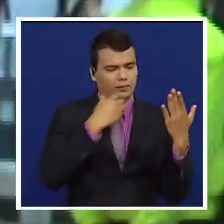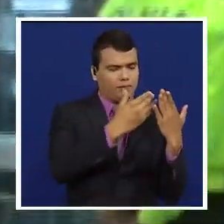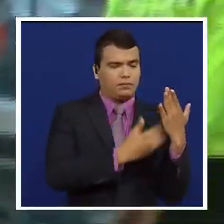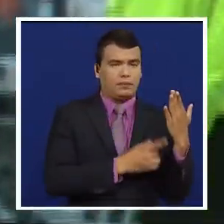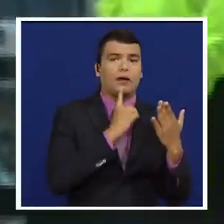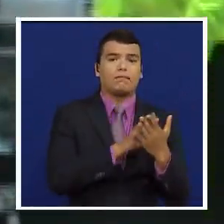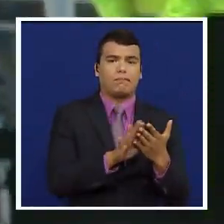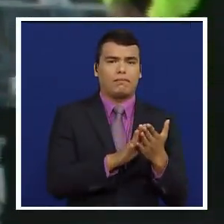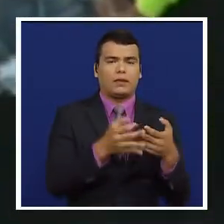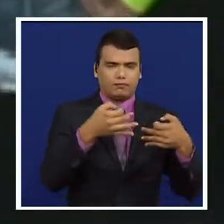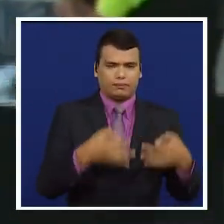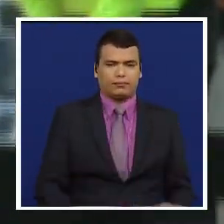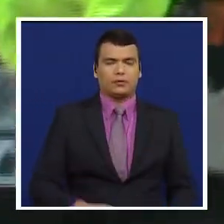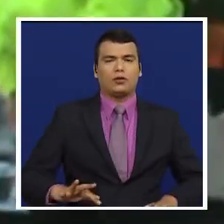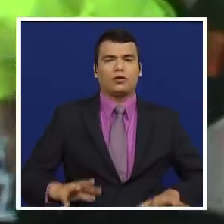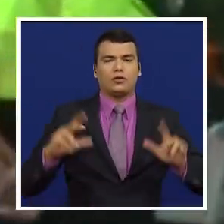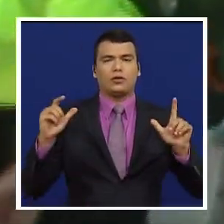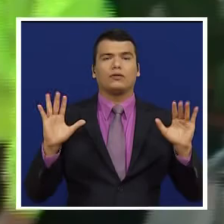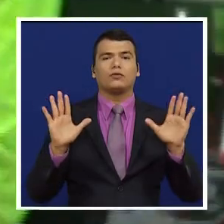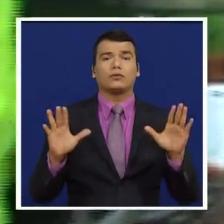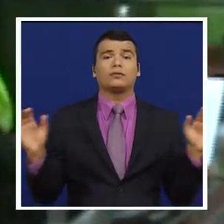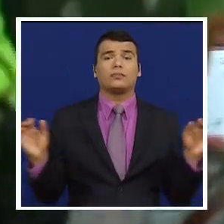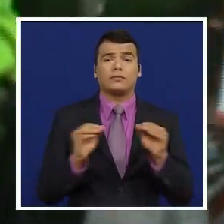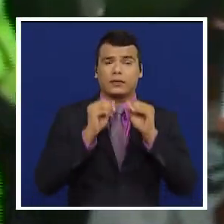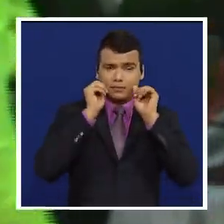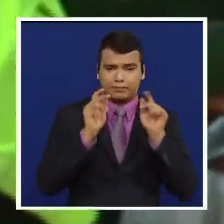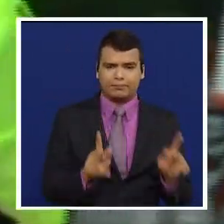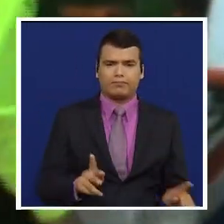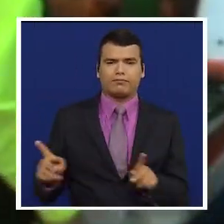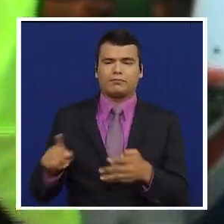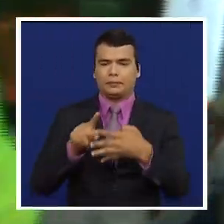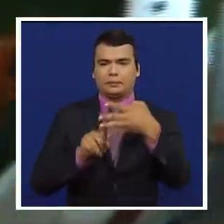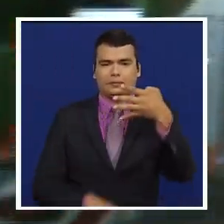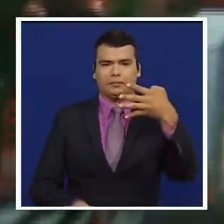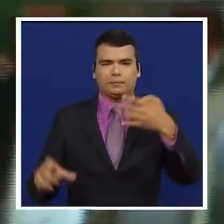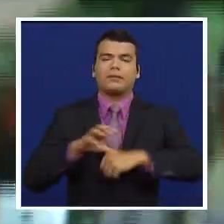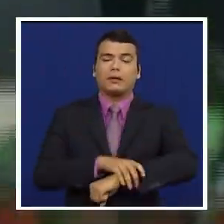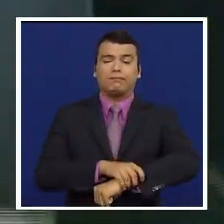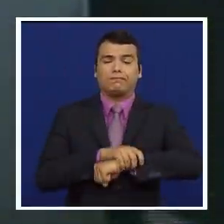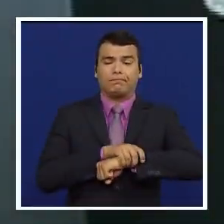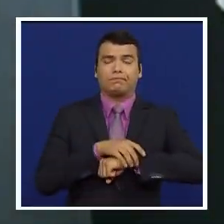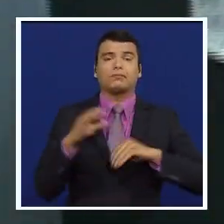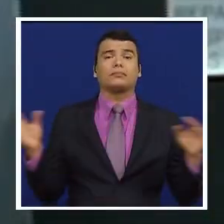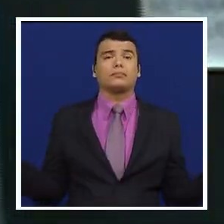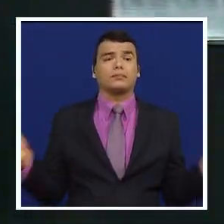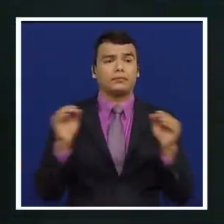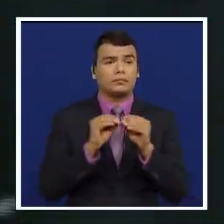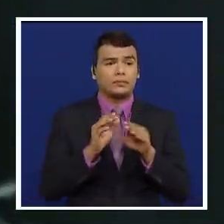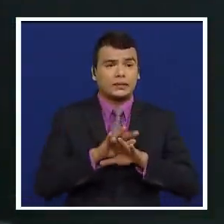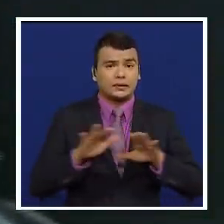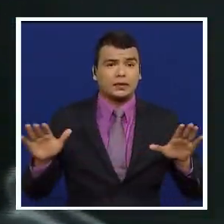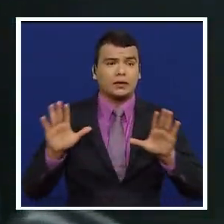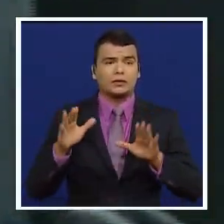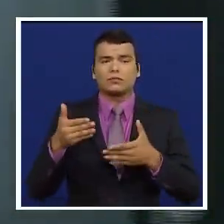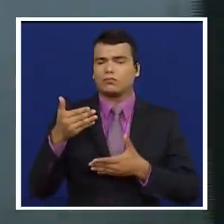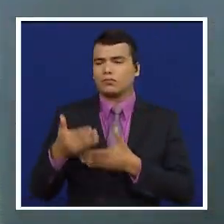como hurtados. De igual manera se capturan 4 personas. De acuerdo a esto se inicia el